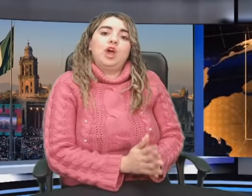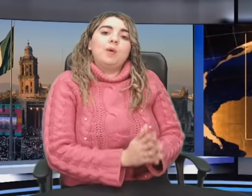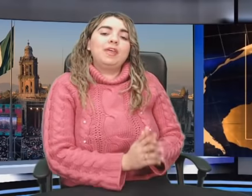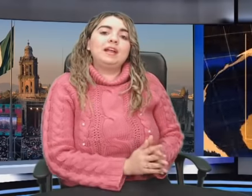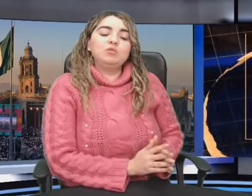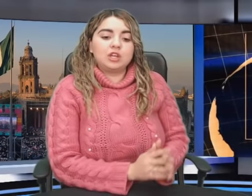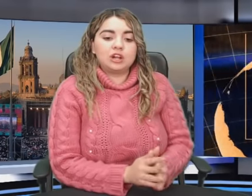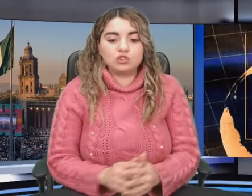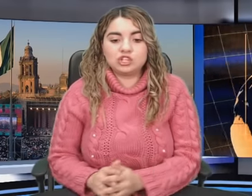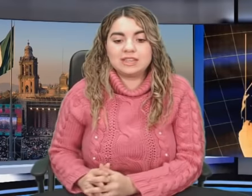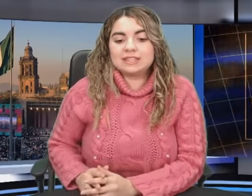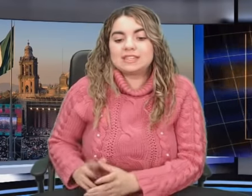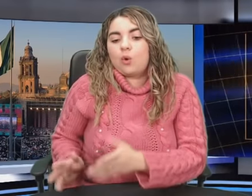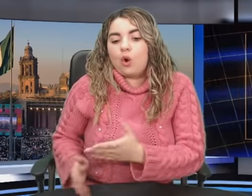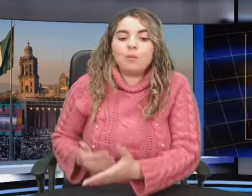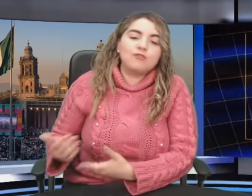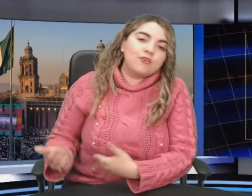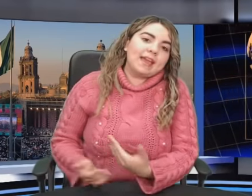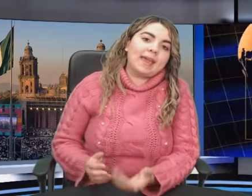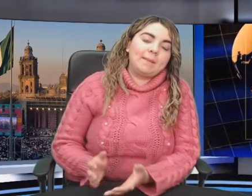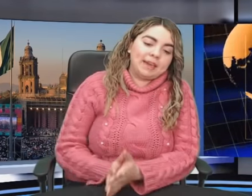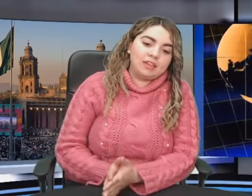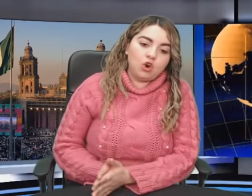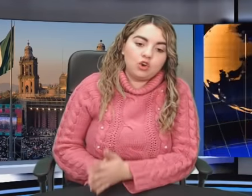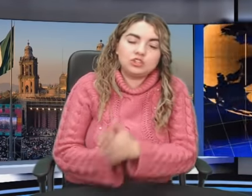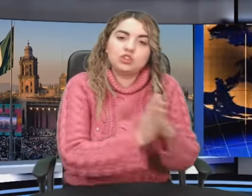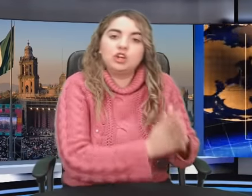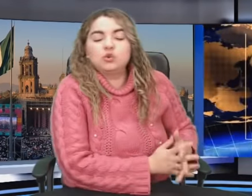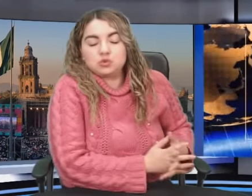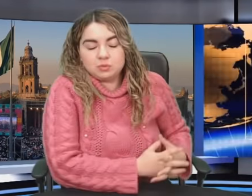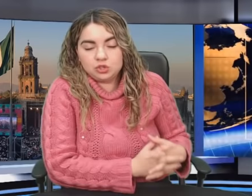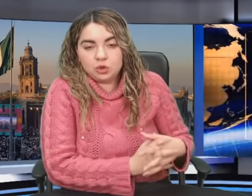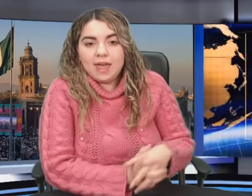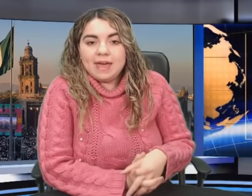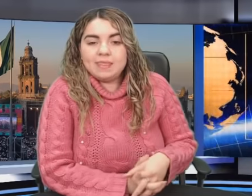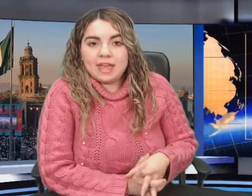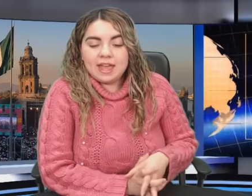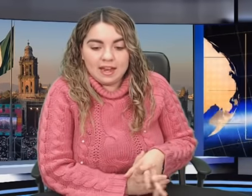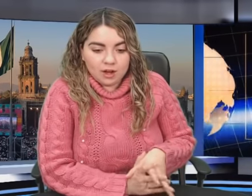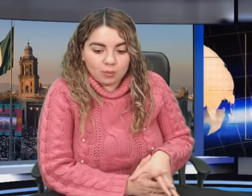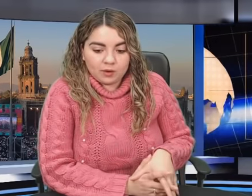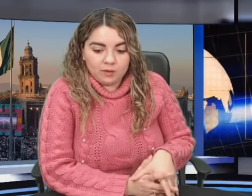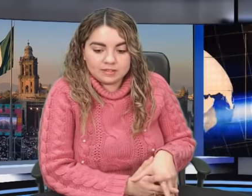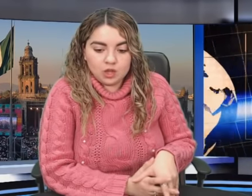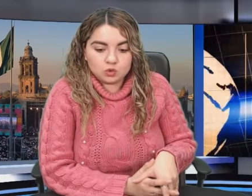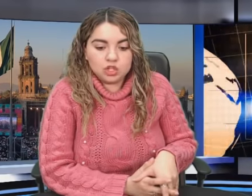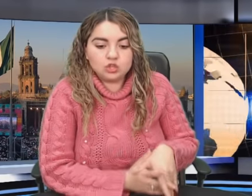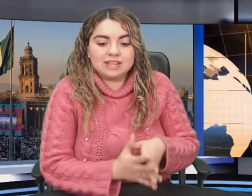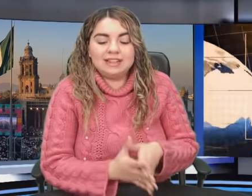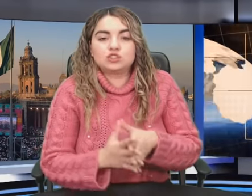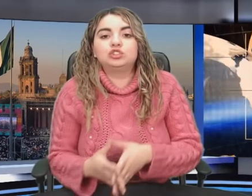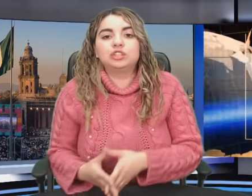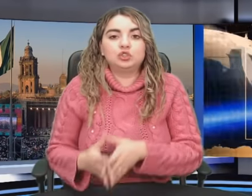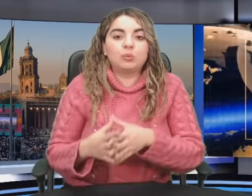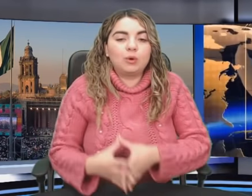nosotros pudiéramos ser conscientes de cómo fue que México hizo del conocimiento del gobierno de Estados Unidos